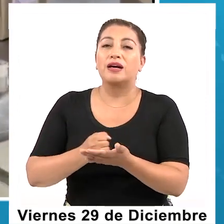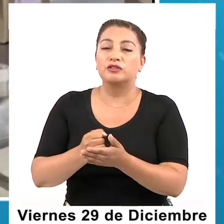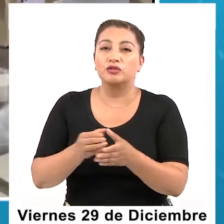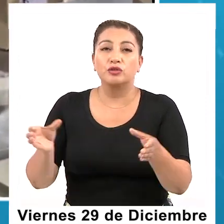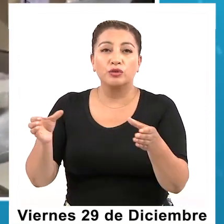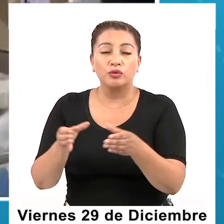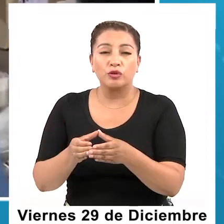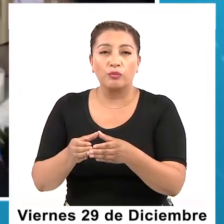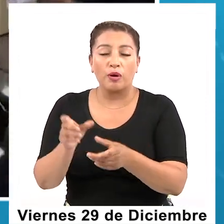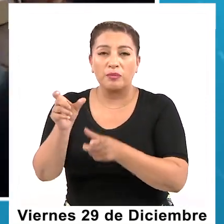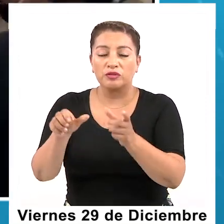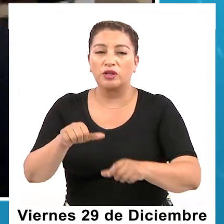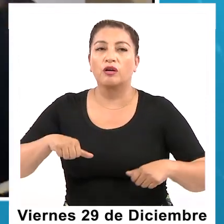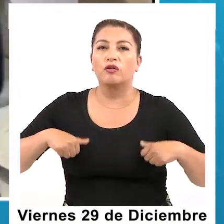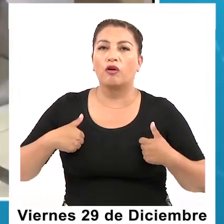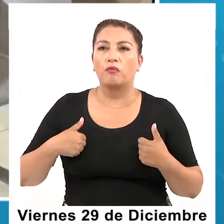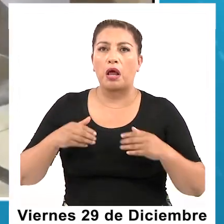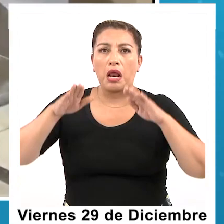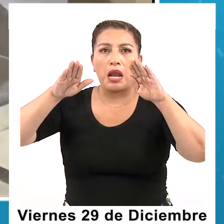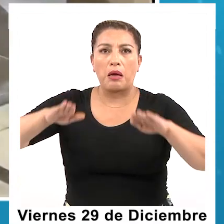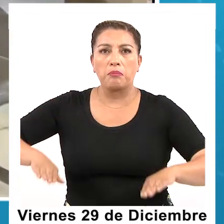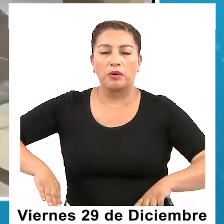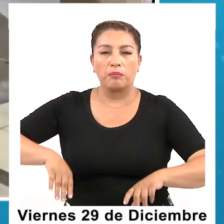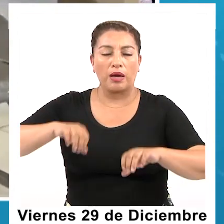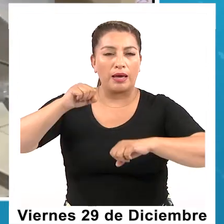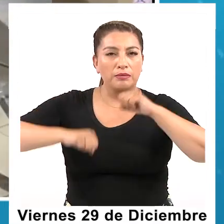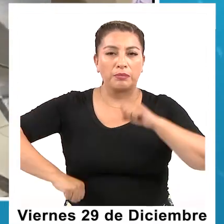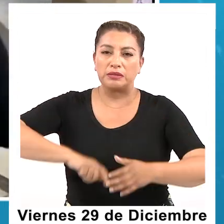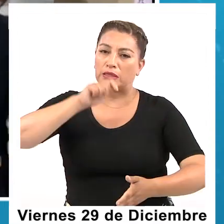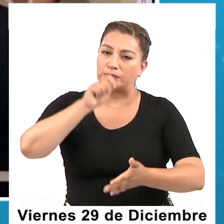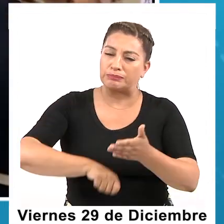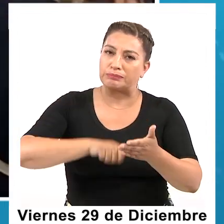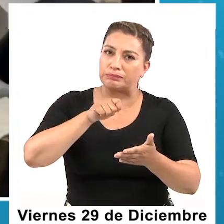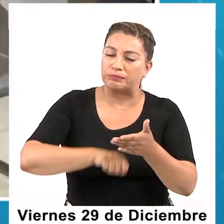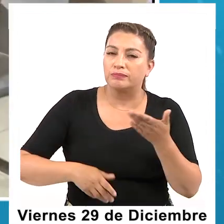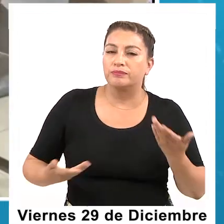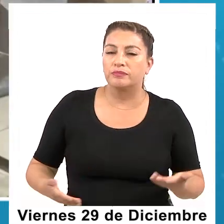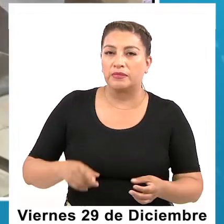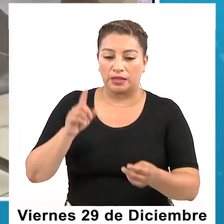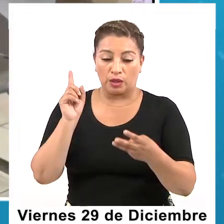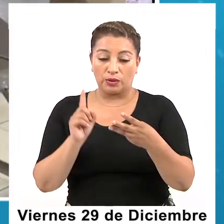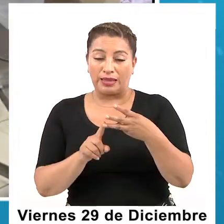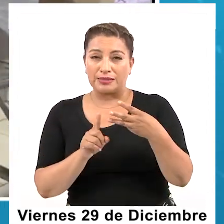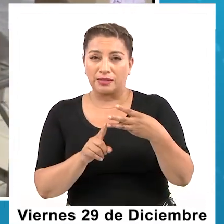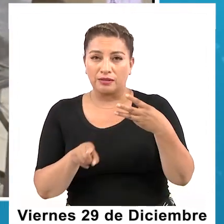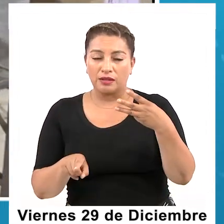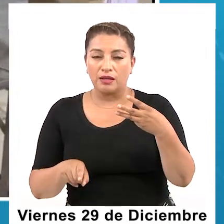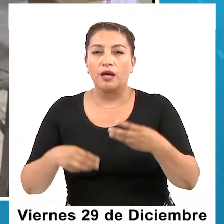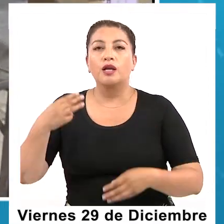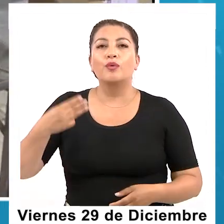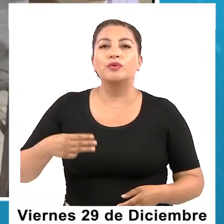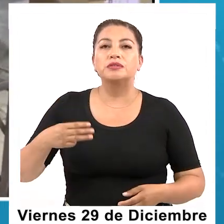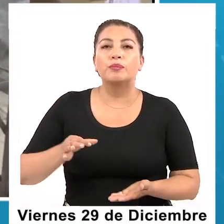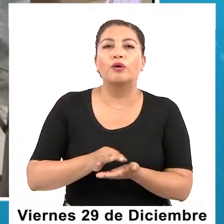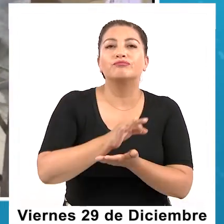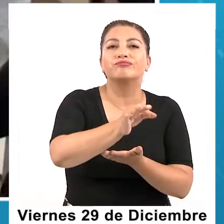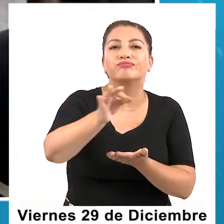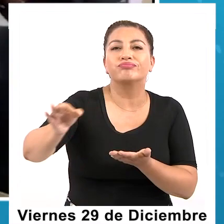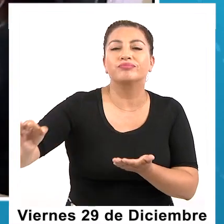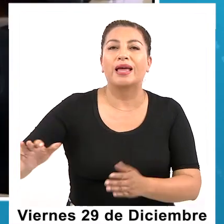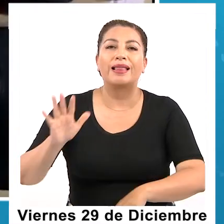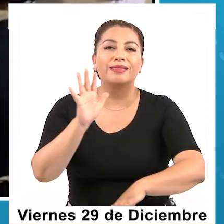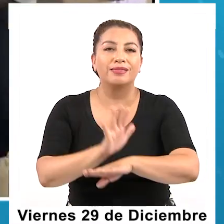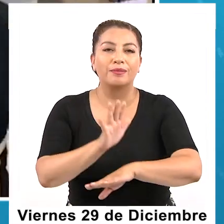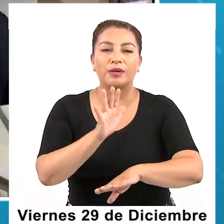Jóvenes, que contrata a las mismas empresas involucradas. Y hay una tercera arista que es los municipios rurales del Tamarugal,